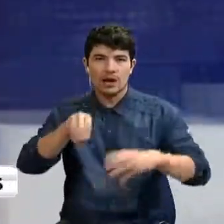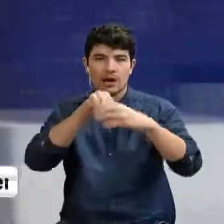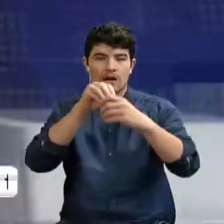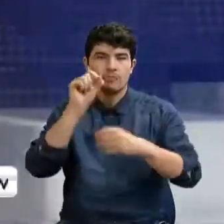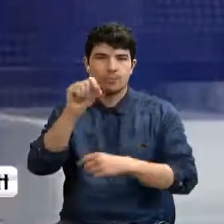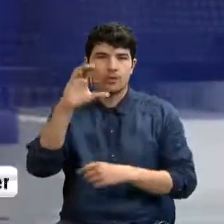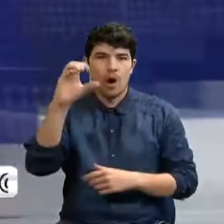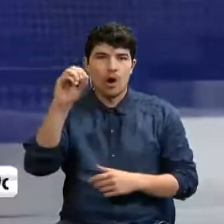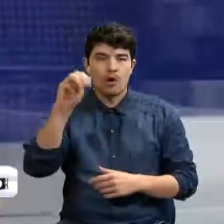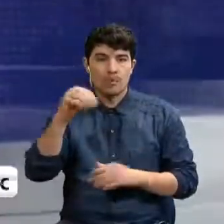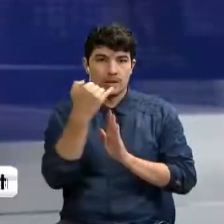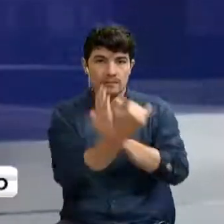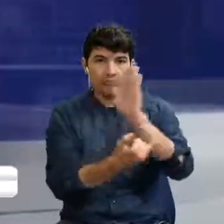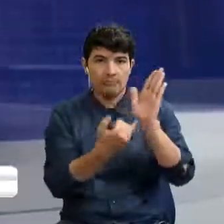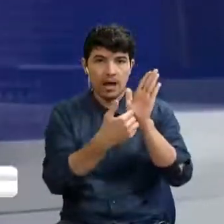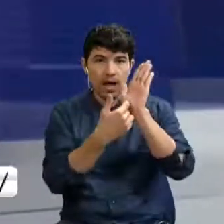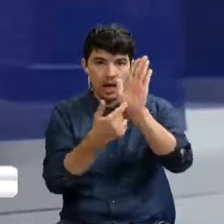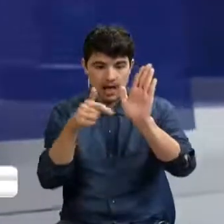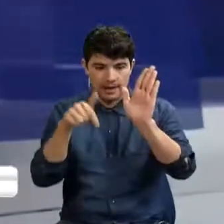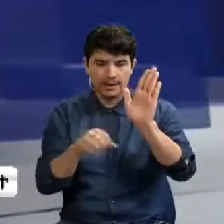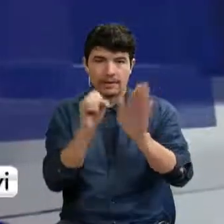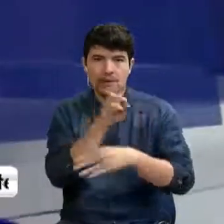orientenoticias@canaltro.com. Esta es la imagen del día en Oriente Noticias.